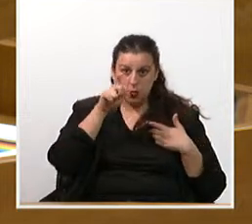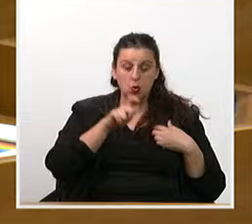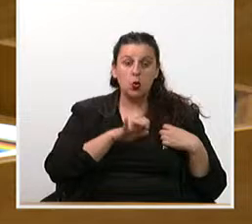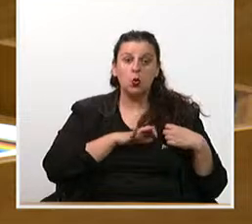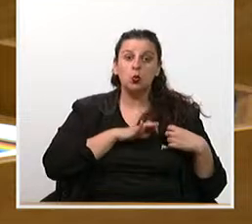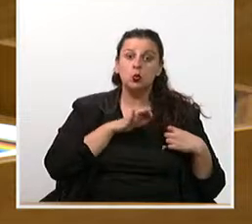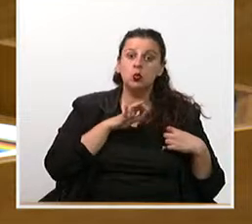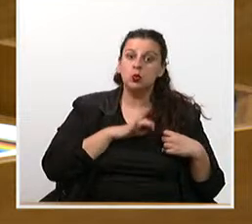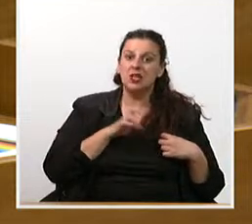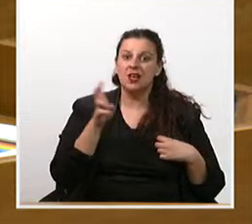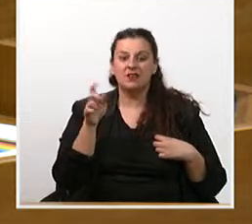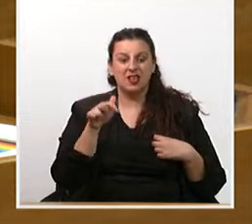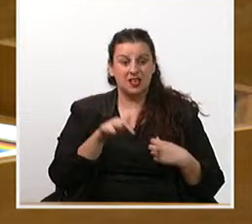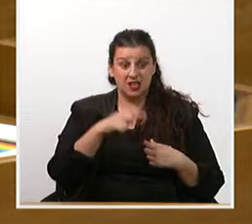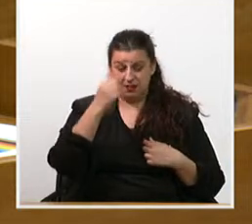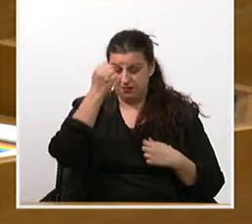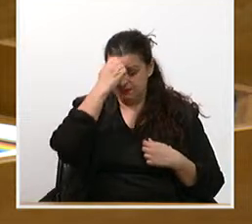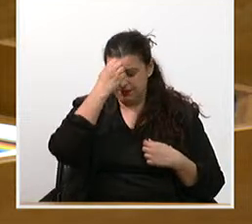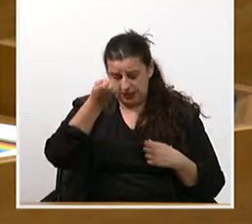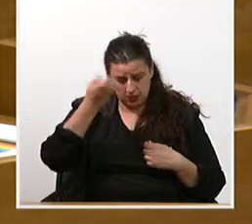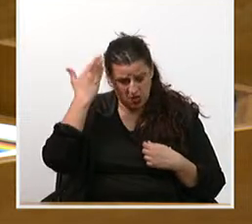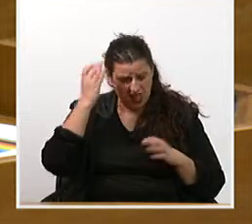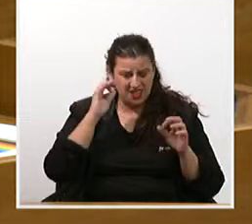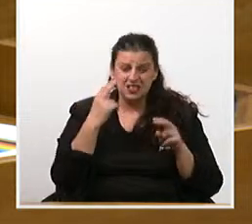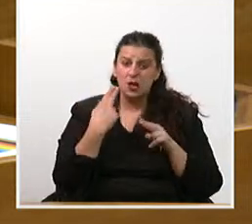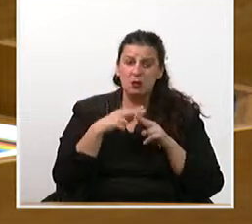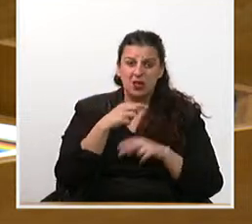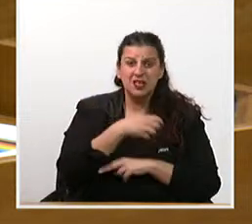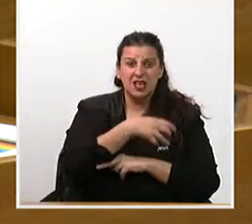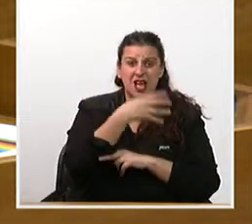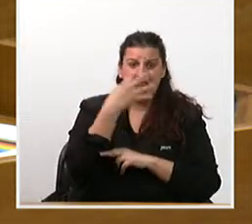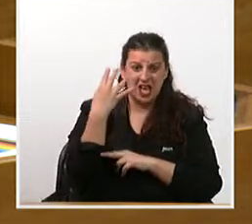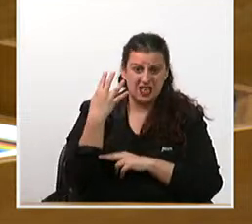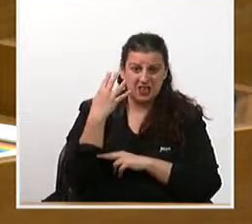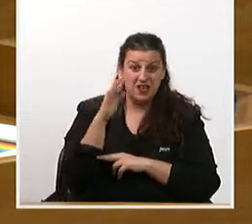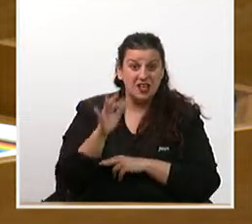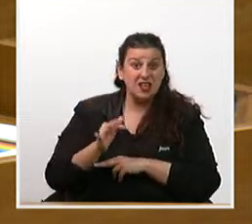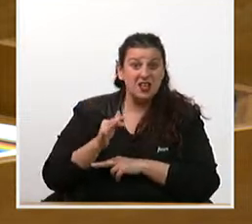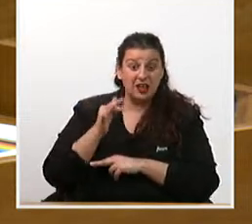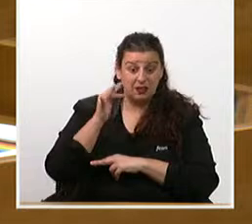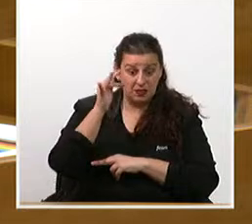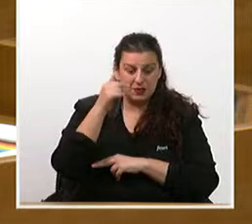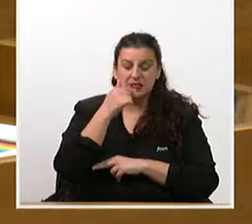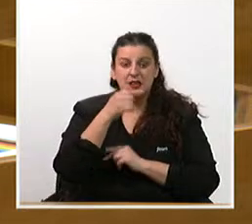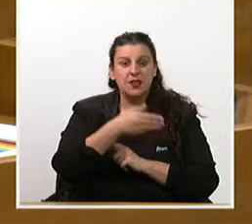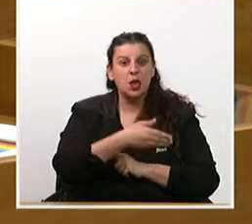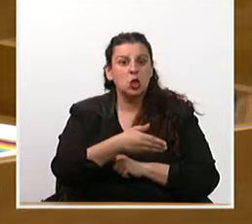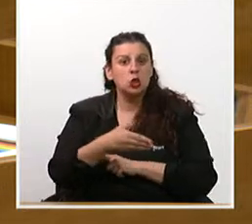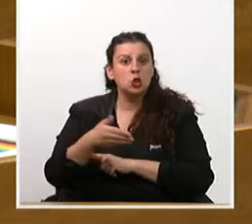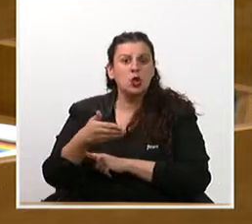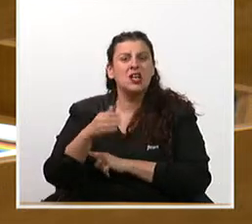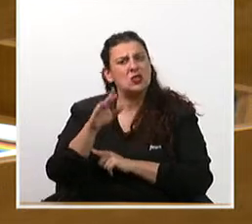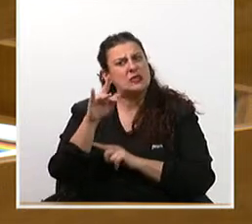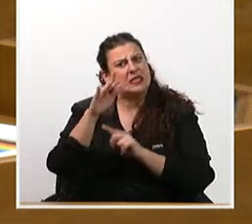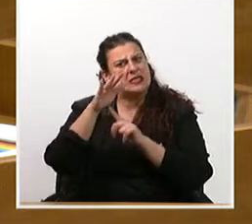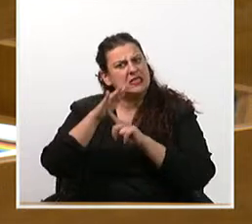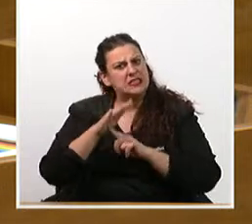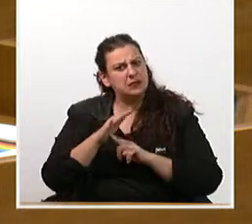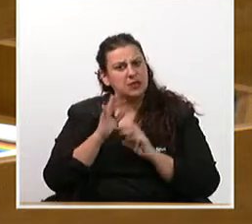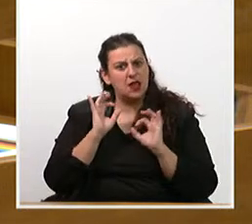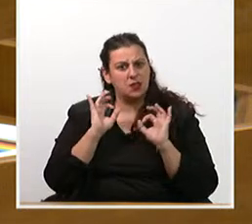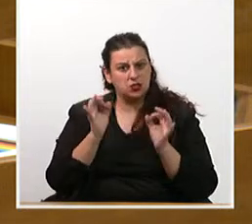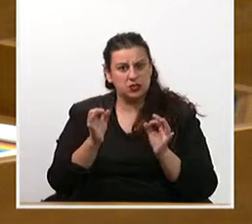y ignorancia enl va que los toreros que estaban discriminados en